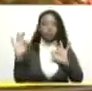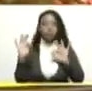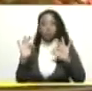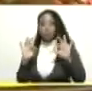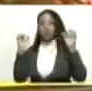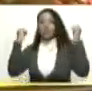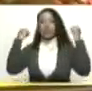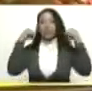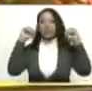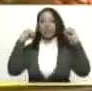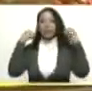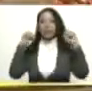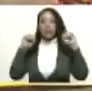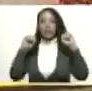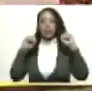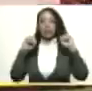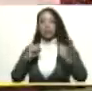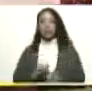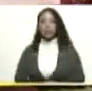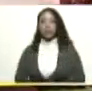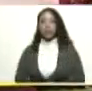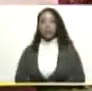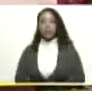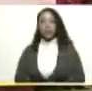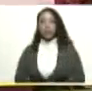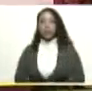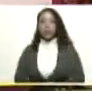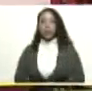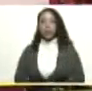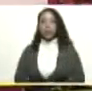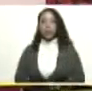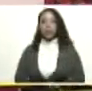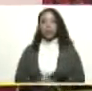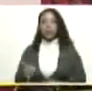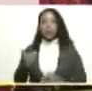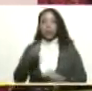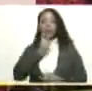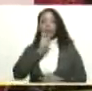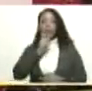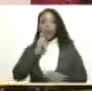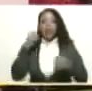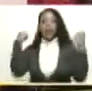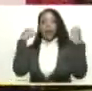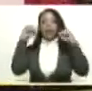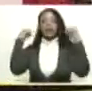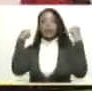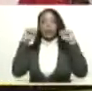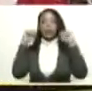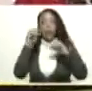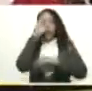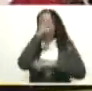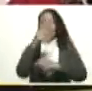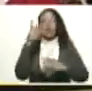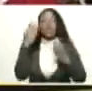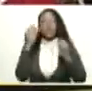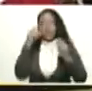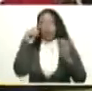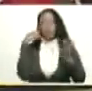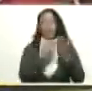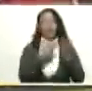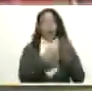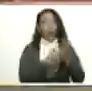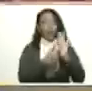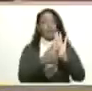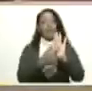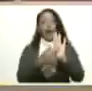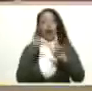ejercicio difícil, compañeros, compañeras. Un ejercicio difícil, estar imbuido y ver tantas pruebas